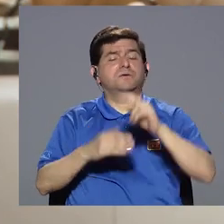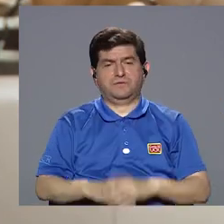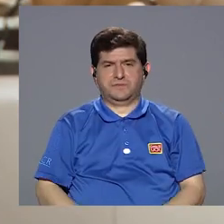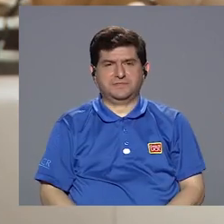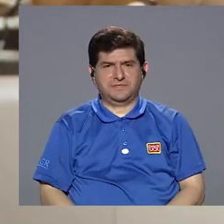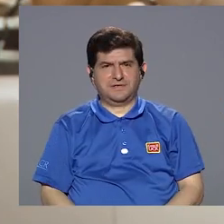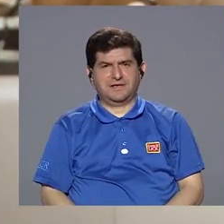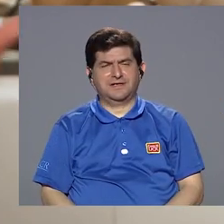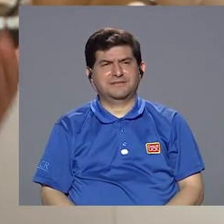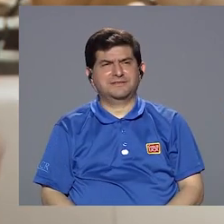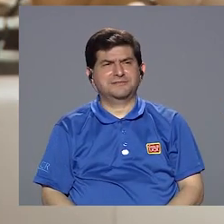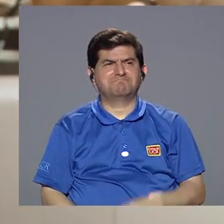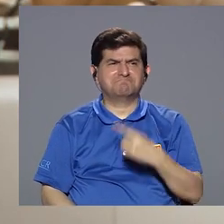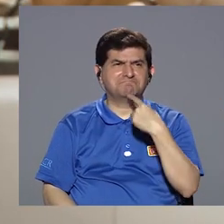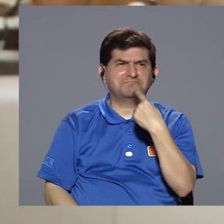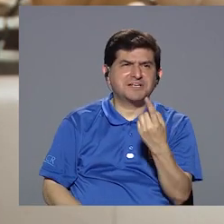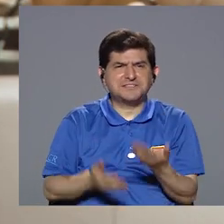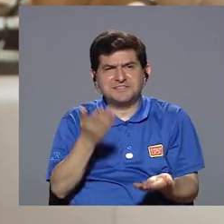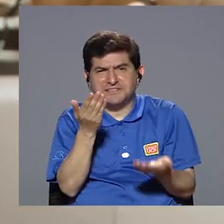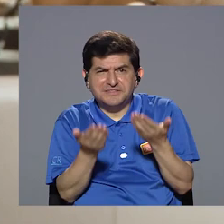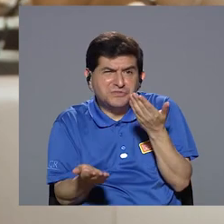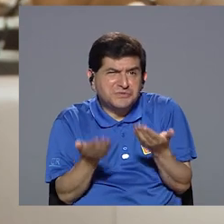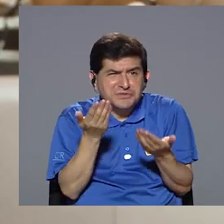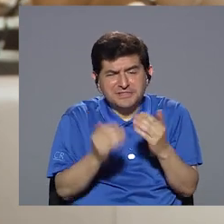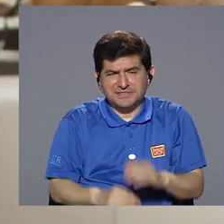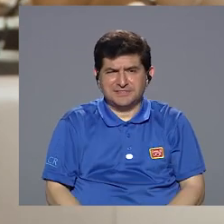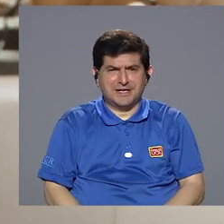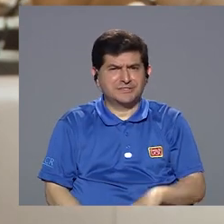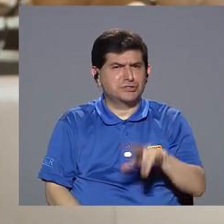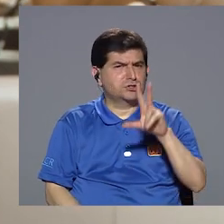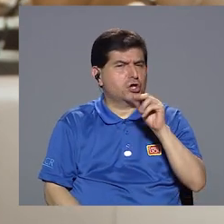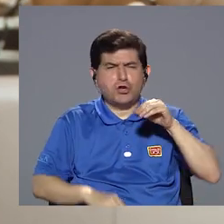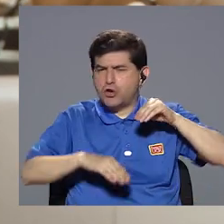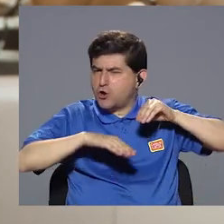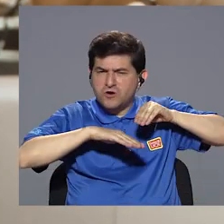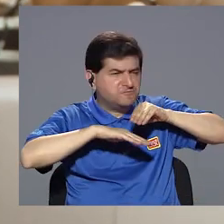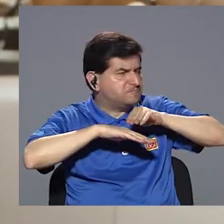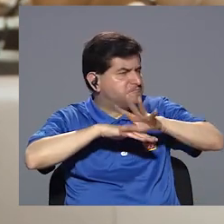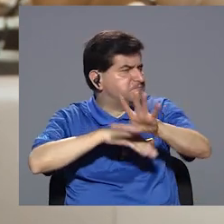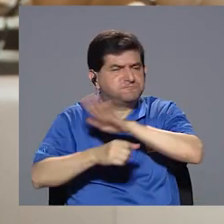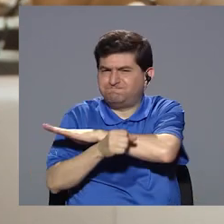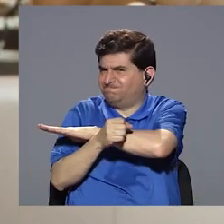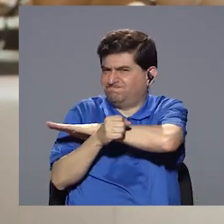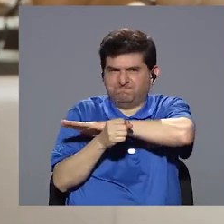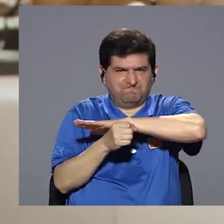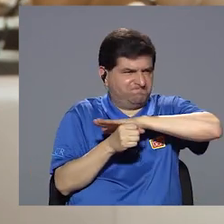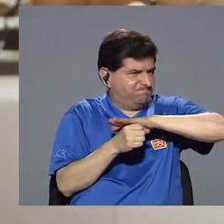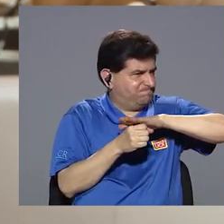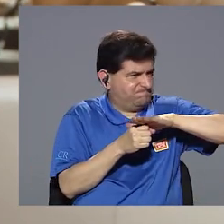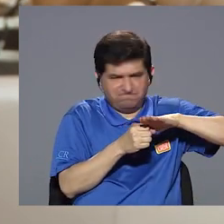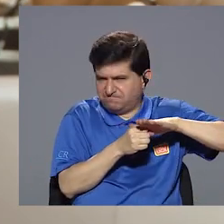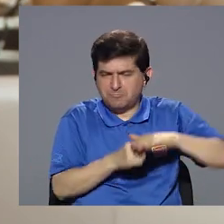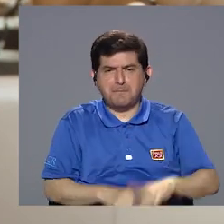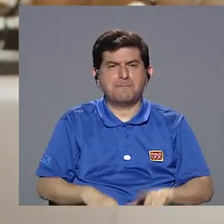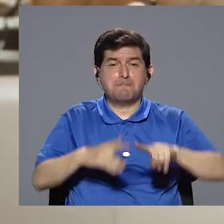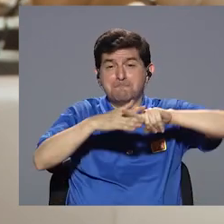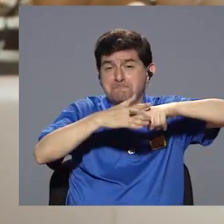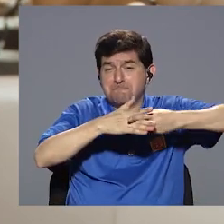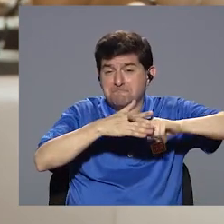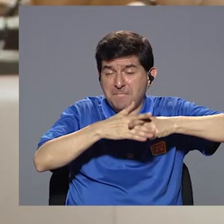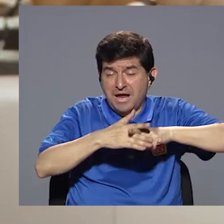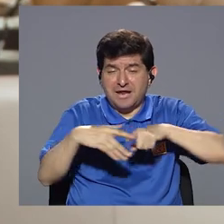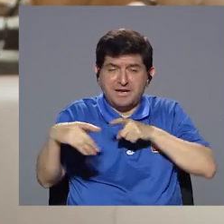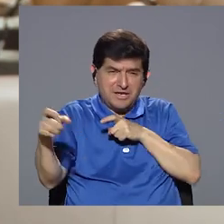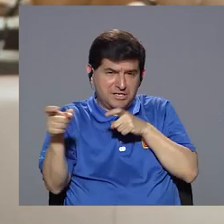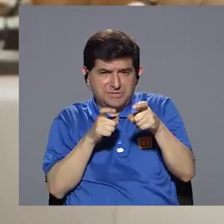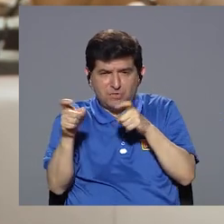digamos para decirlo de esa manera no ser penetrada totalmente por los mecanismos